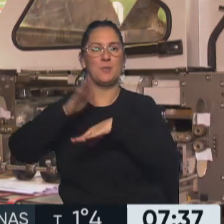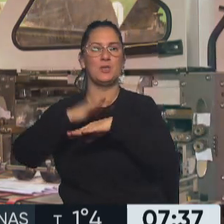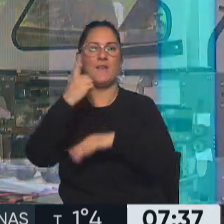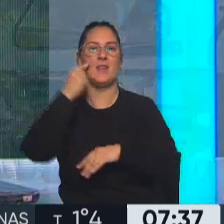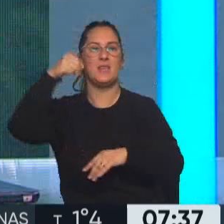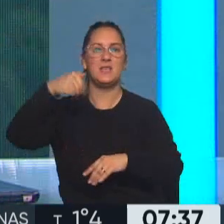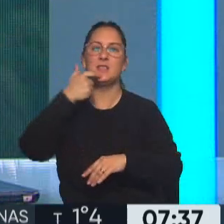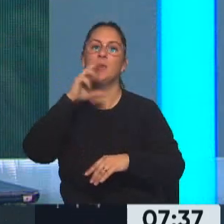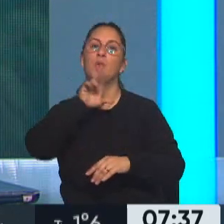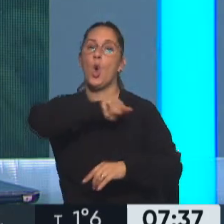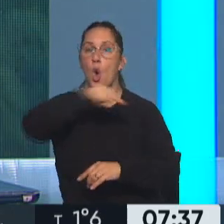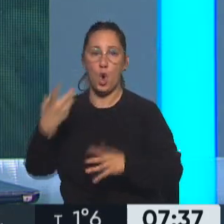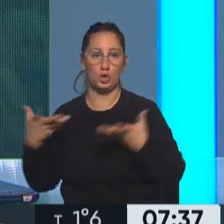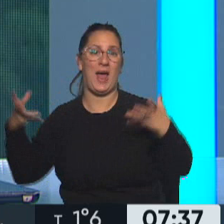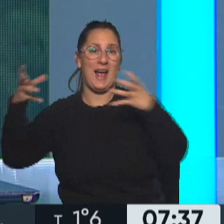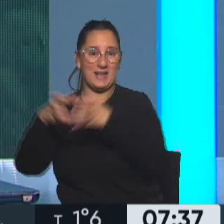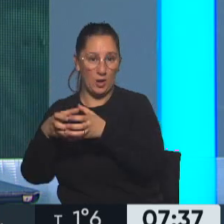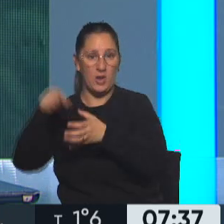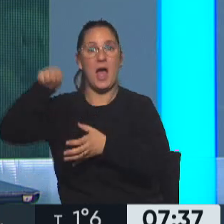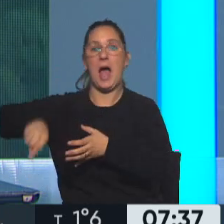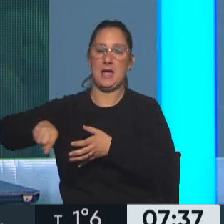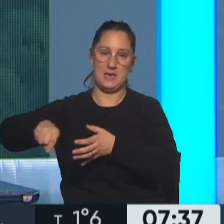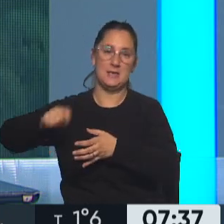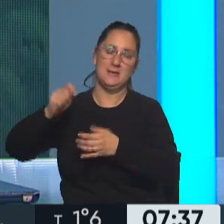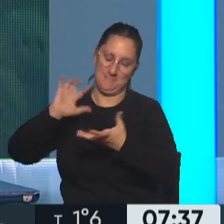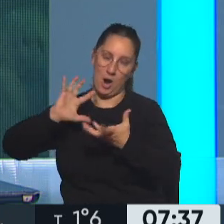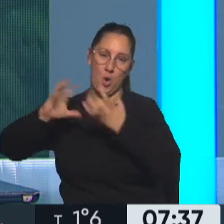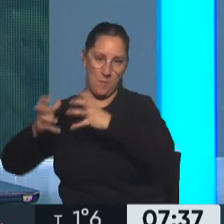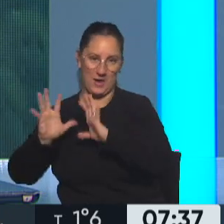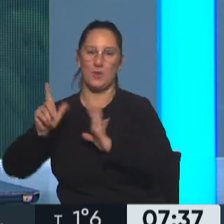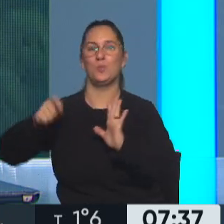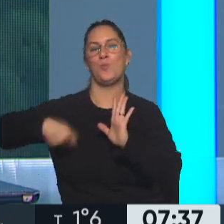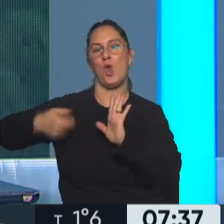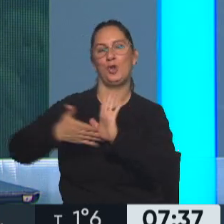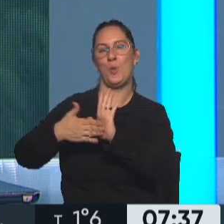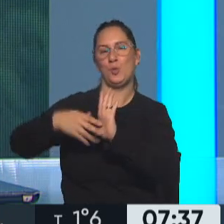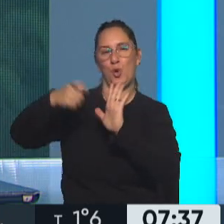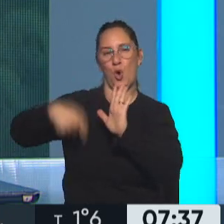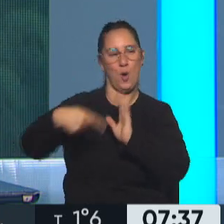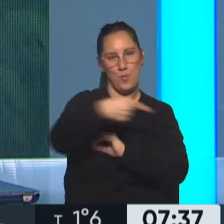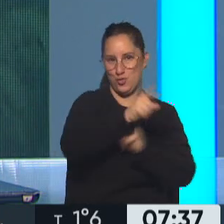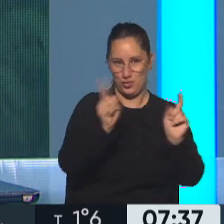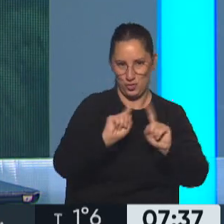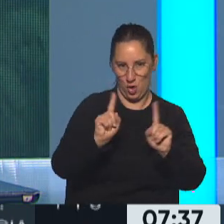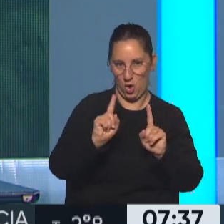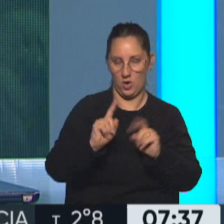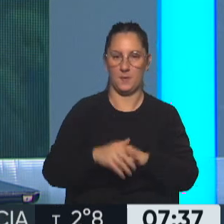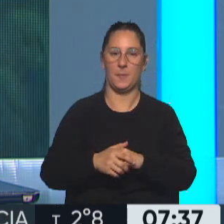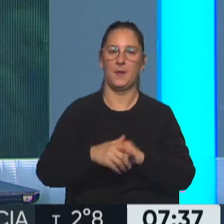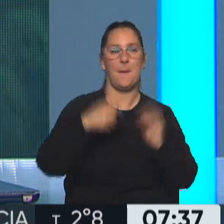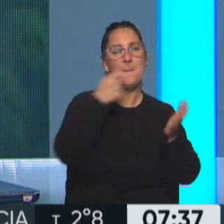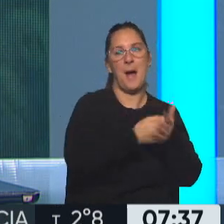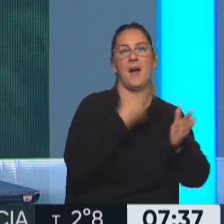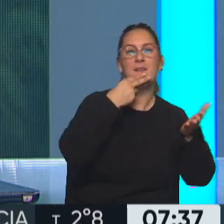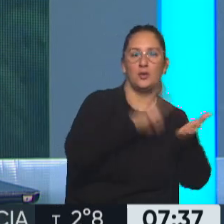es otra categoría en la que se pagan, ahí sí se paga, es mucho más complejo, no es un monotributo que es súper simple, digo, vos pagás y